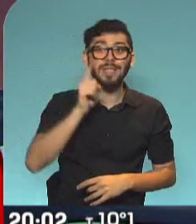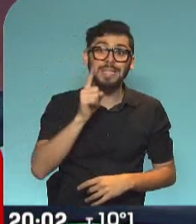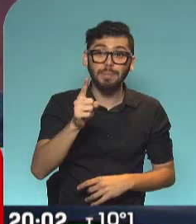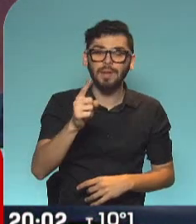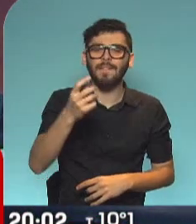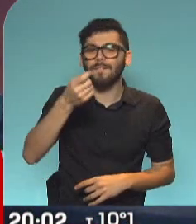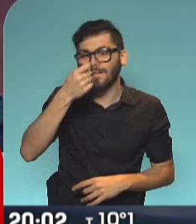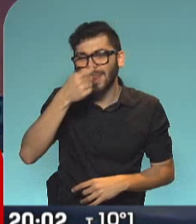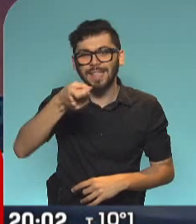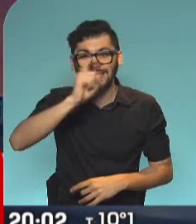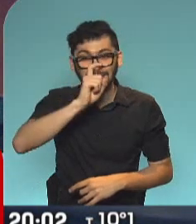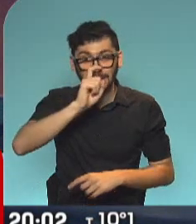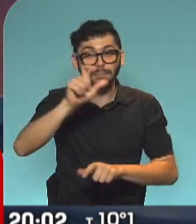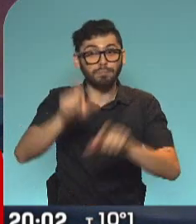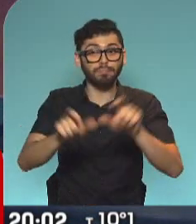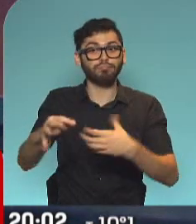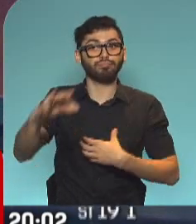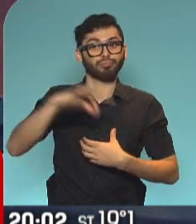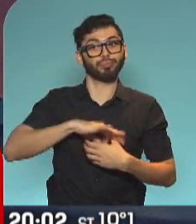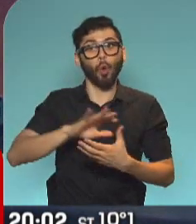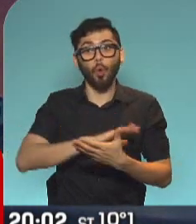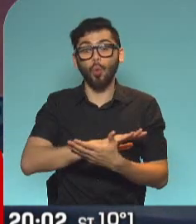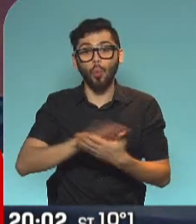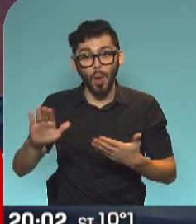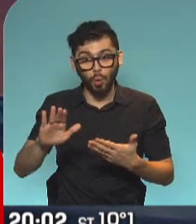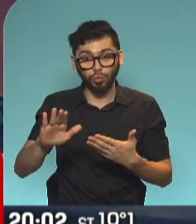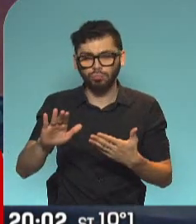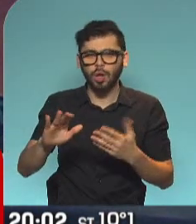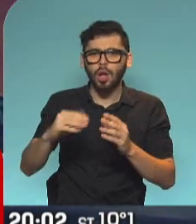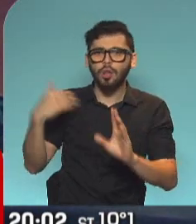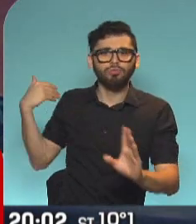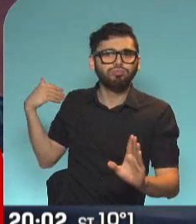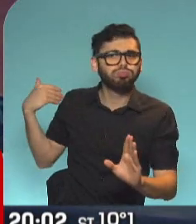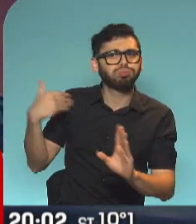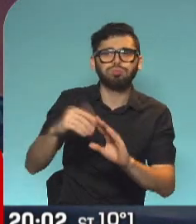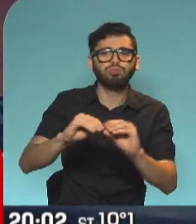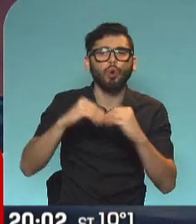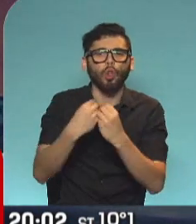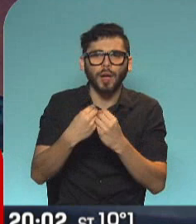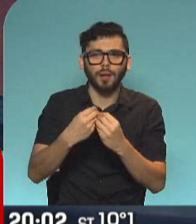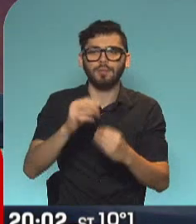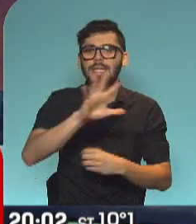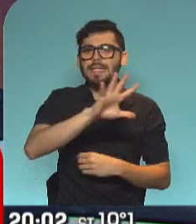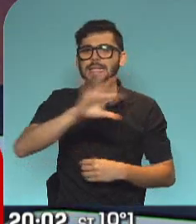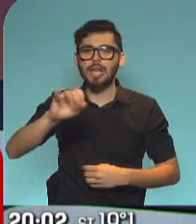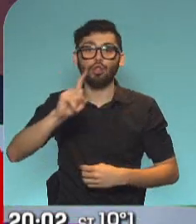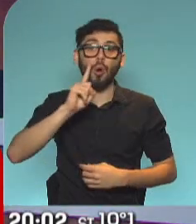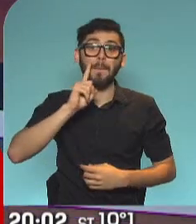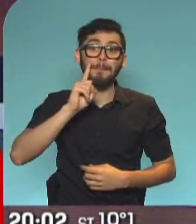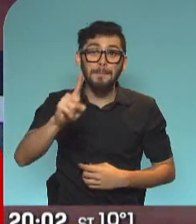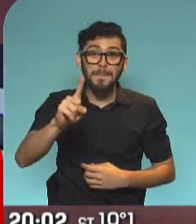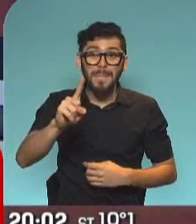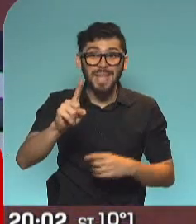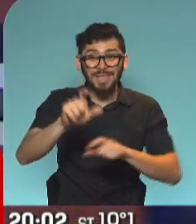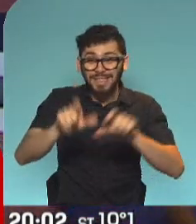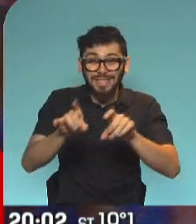con mayor cantidad de contagios, de casos nuevos, para superar la barrera de 500.000 contagios.